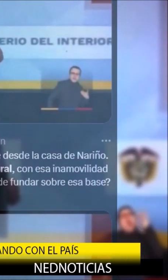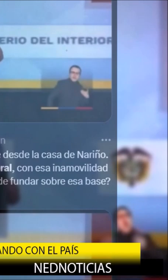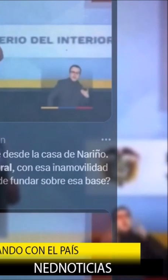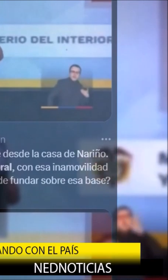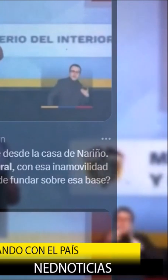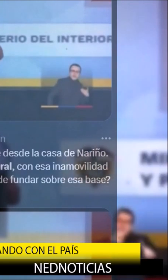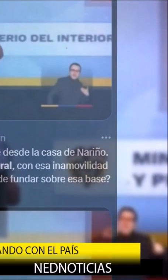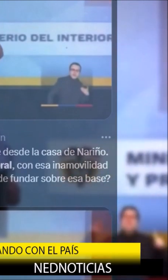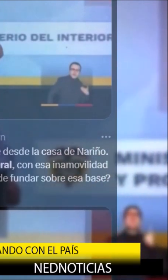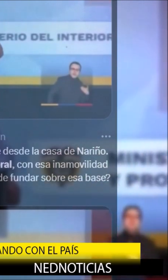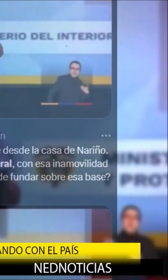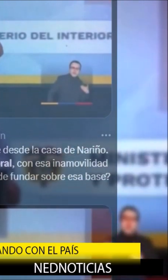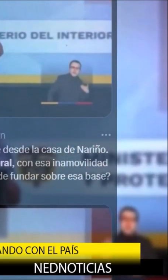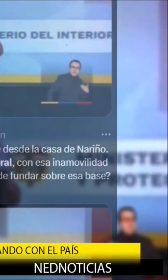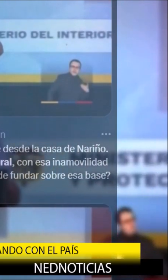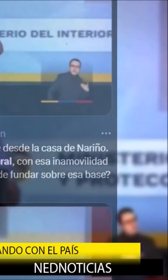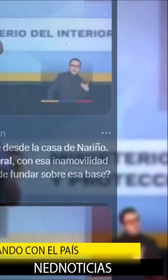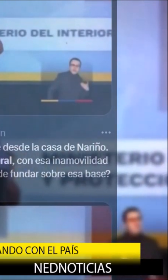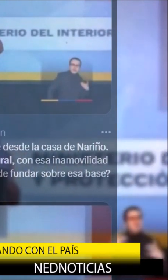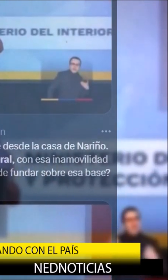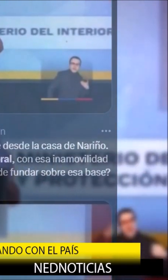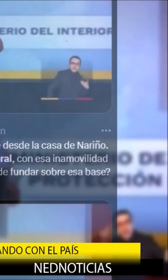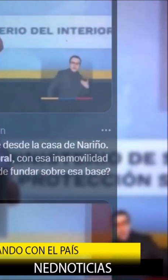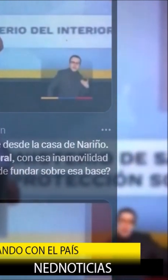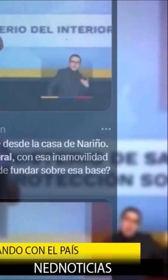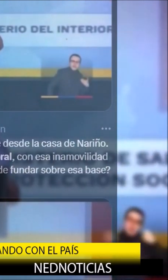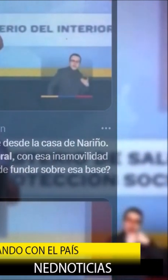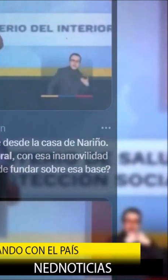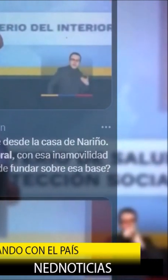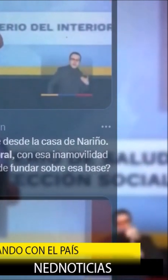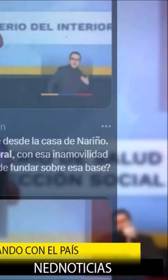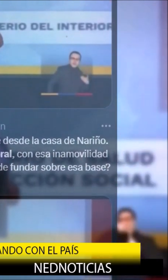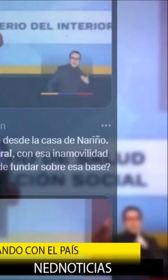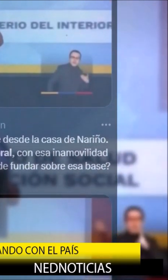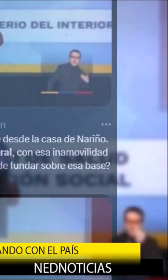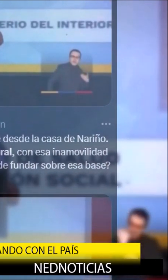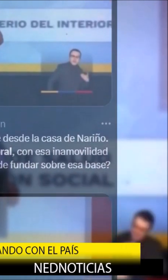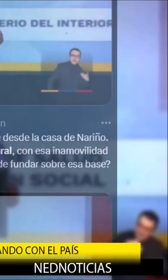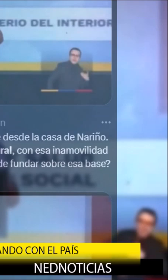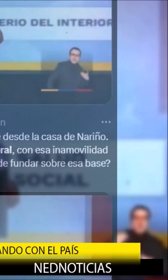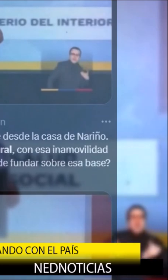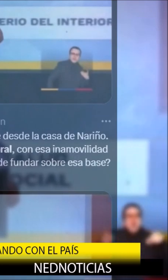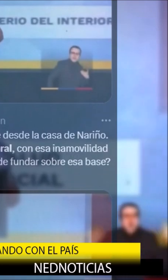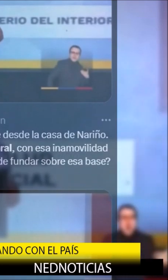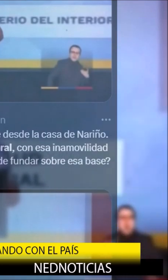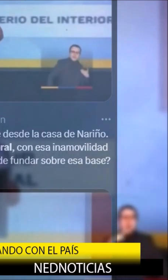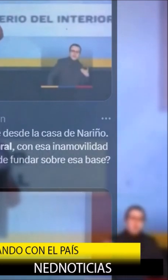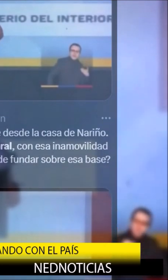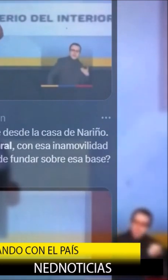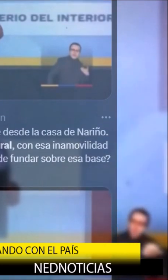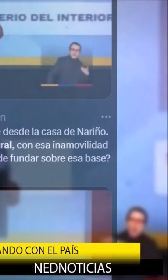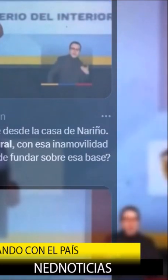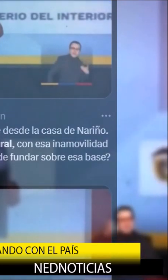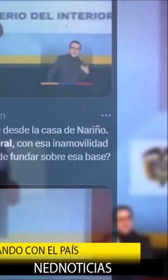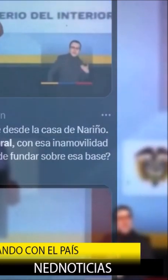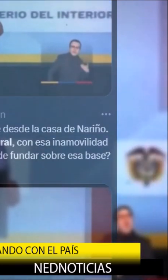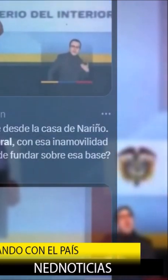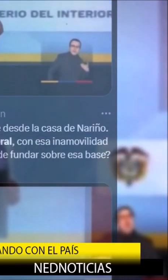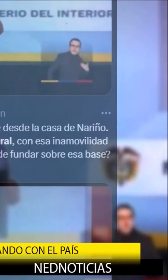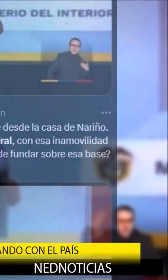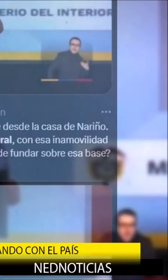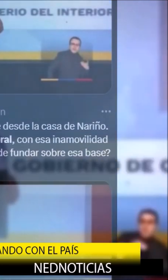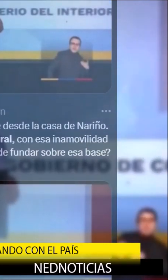de poder el señor presidente, por supuesto, lleno de emoción, hablándole a las juntas de acción comunal, a las que citó para